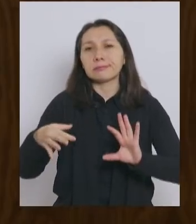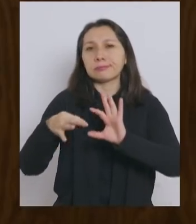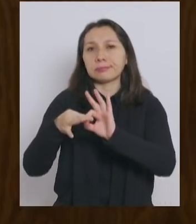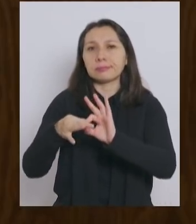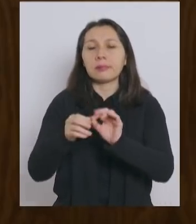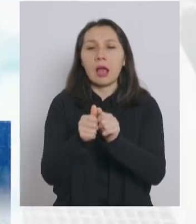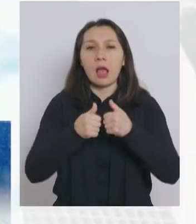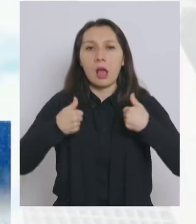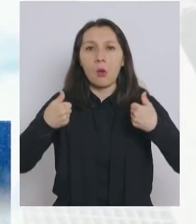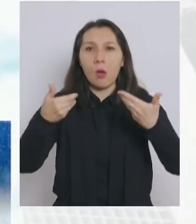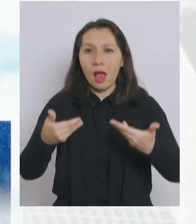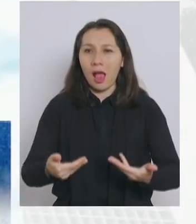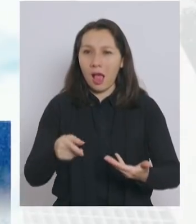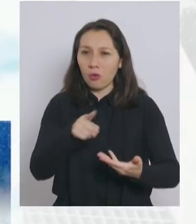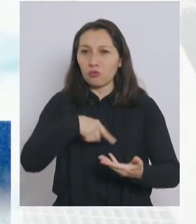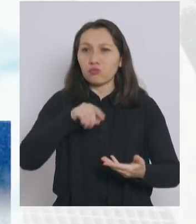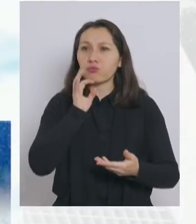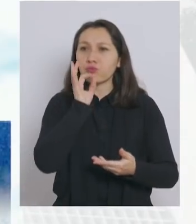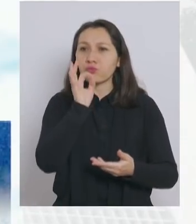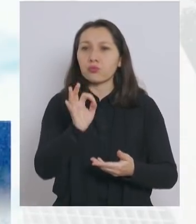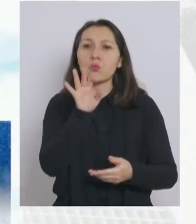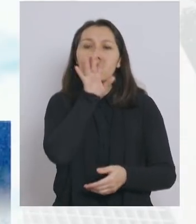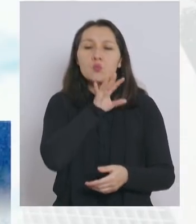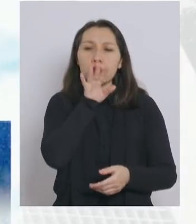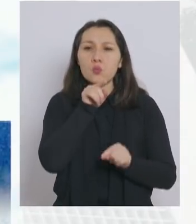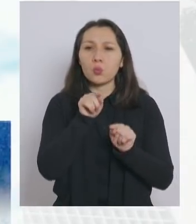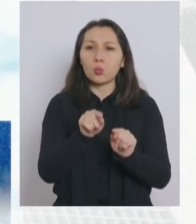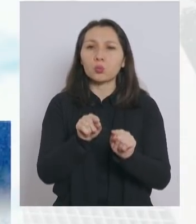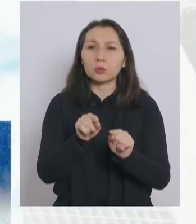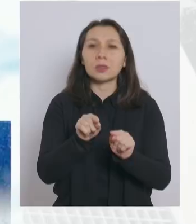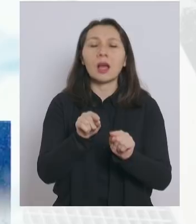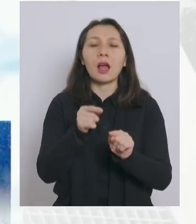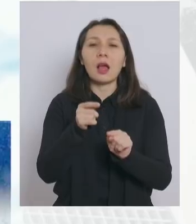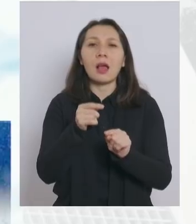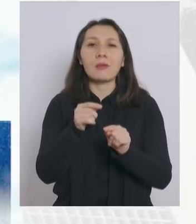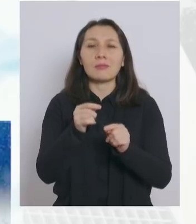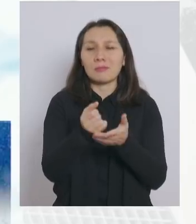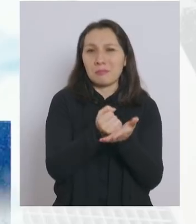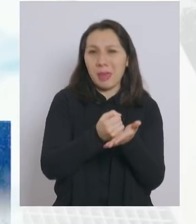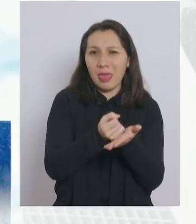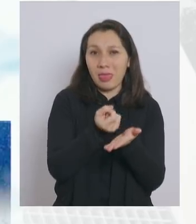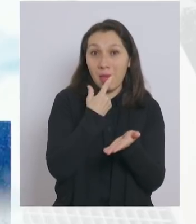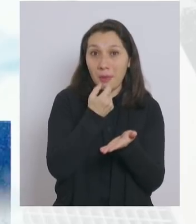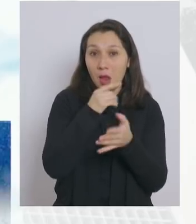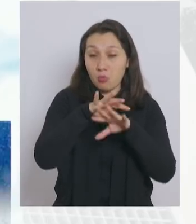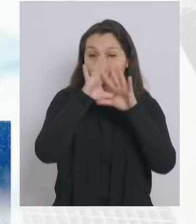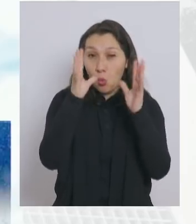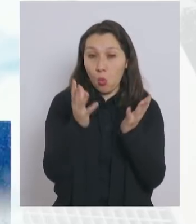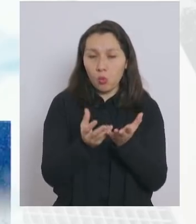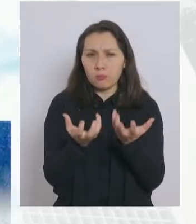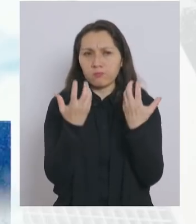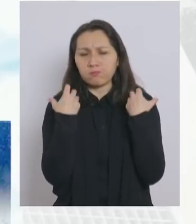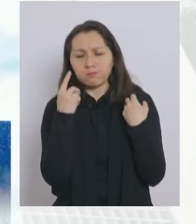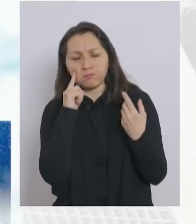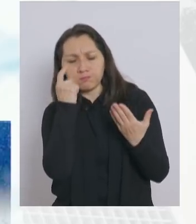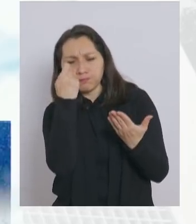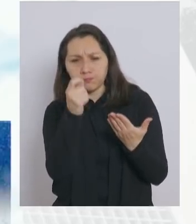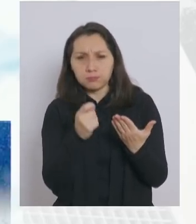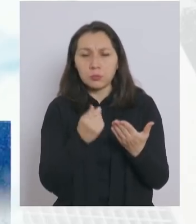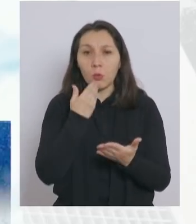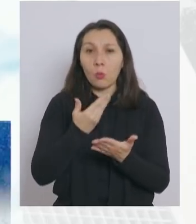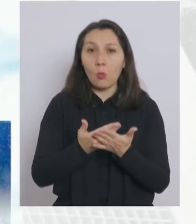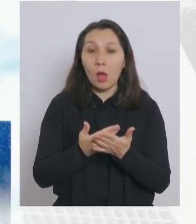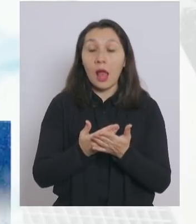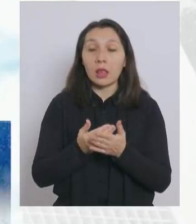lo que actualmente se utiliza por las autoridades de medicamentos en el mundo y que se refiere a que cuando